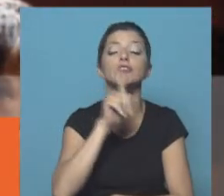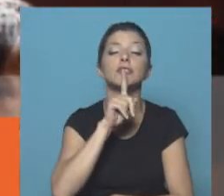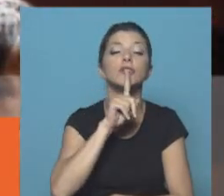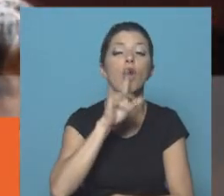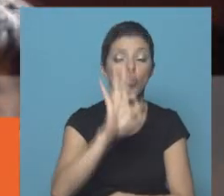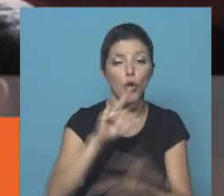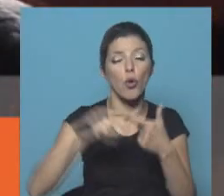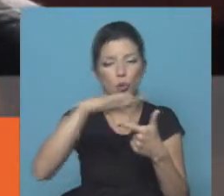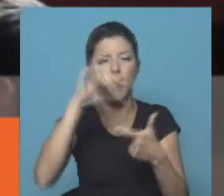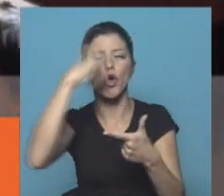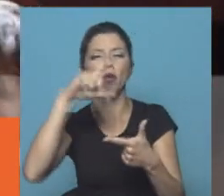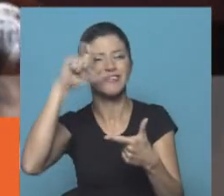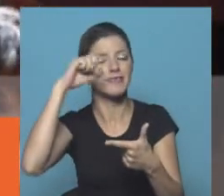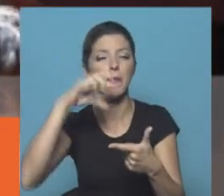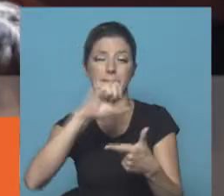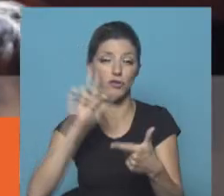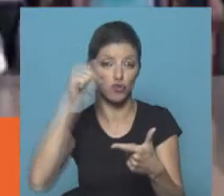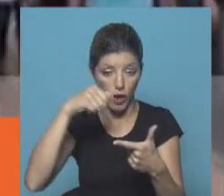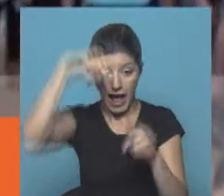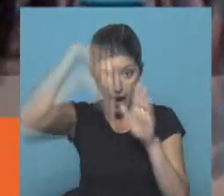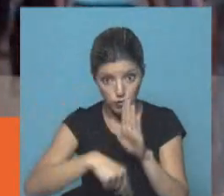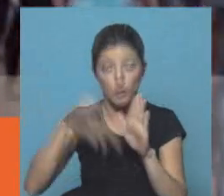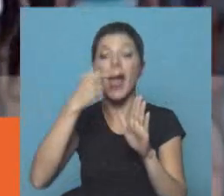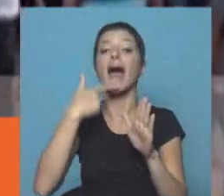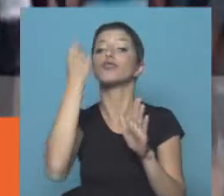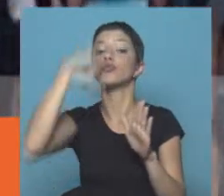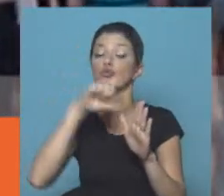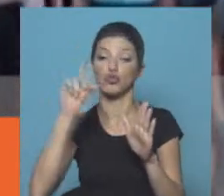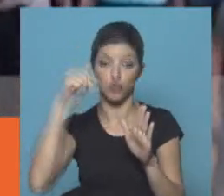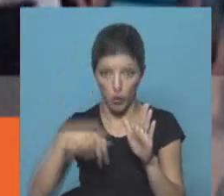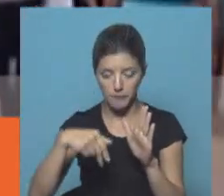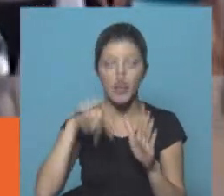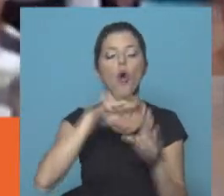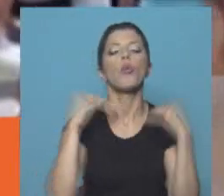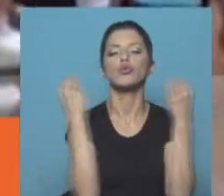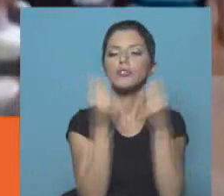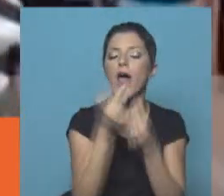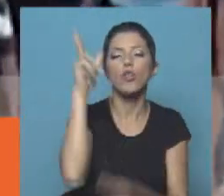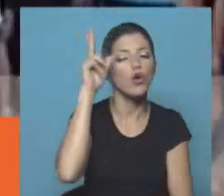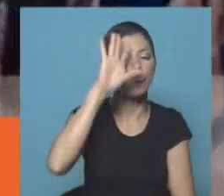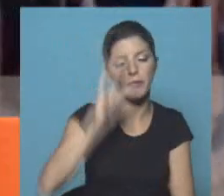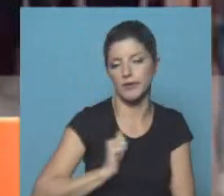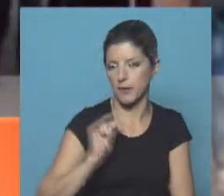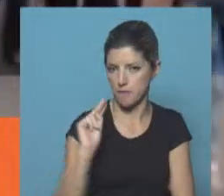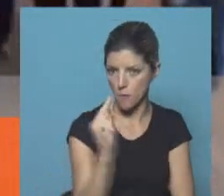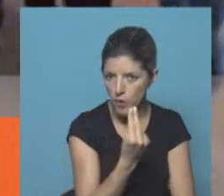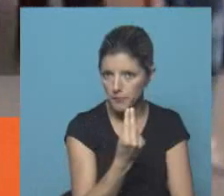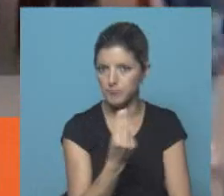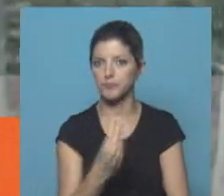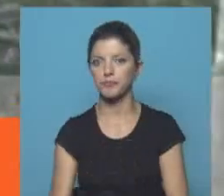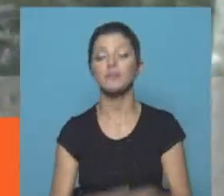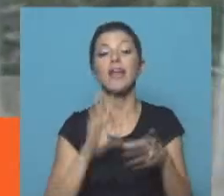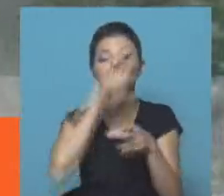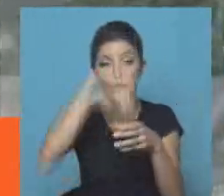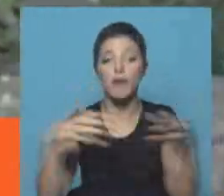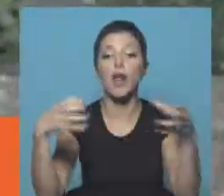de Concepción, al norte de Asunción, resultó en la muerte de 8 militares que integraban la Fuerza de Tareas Conjuntas.